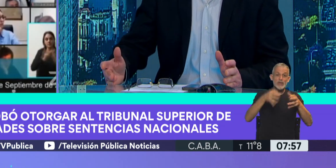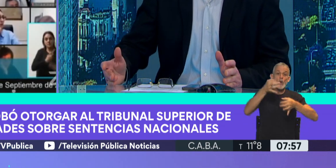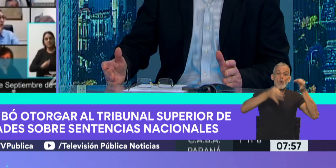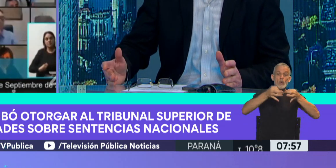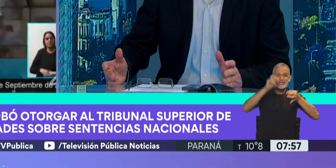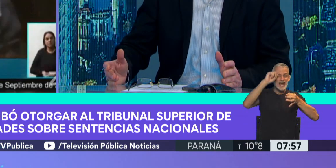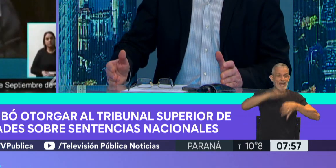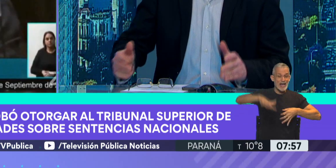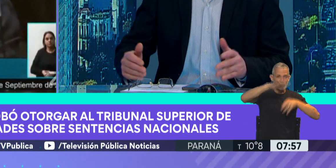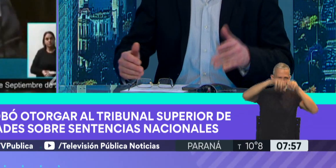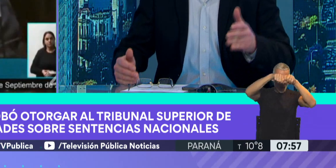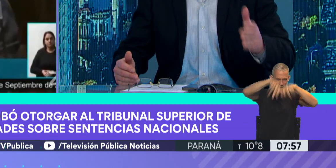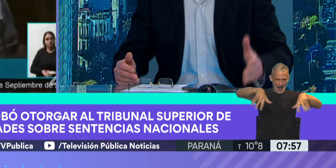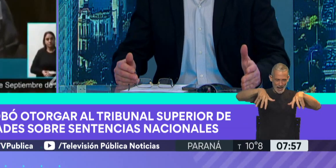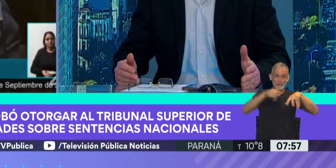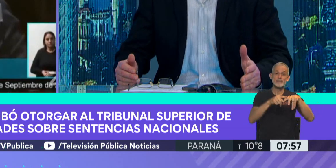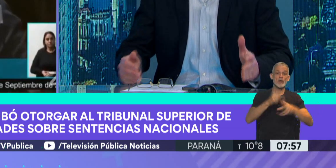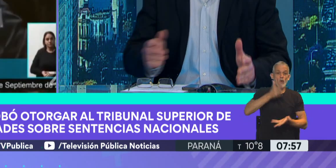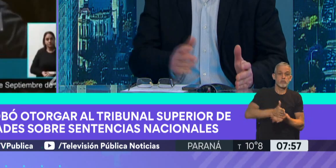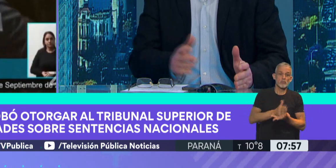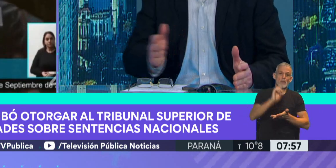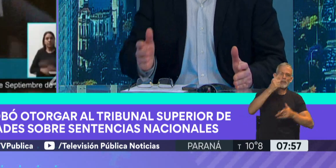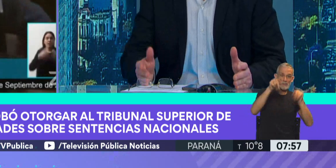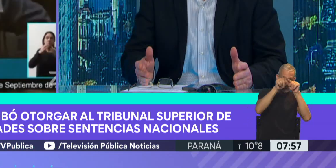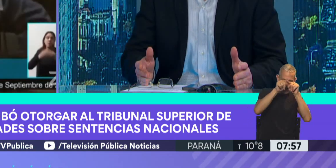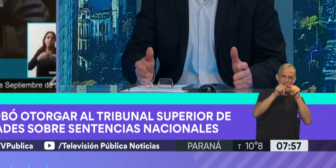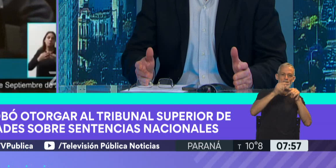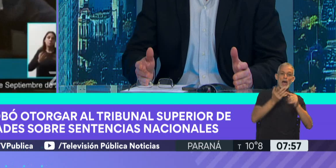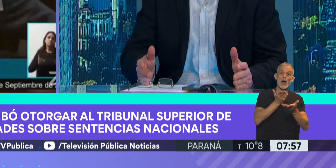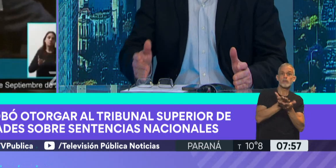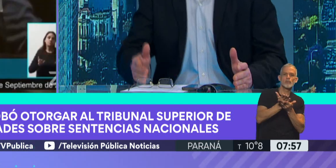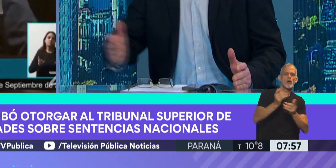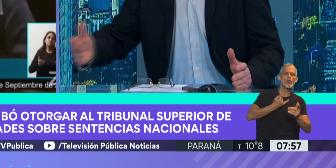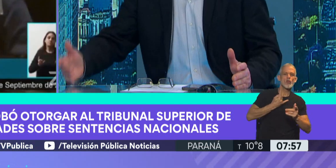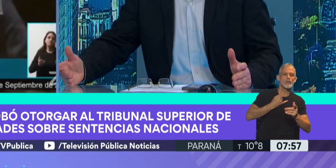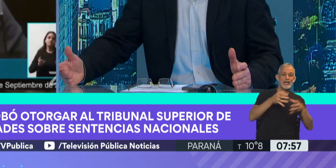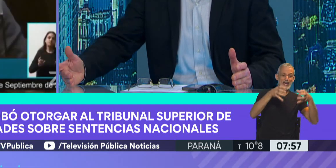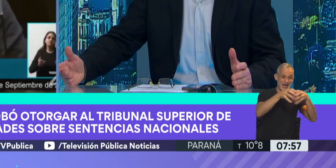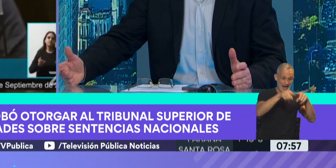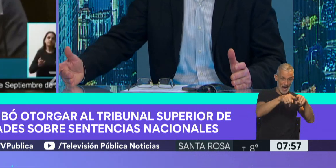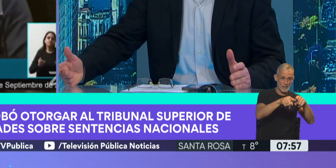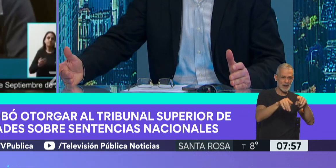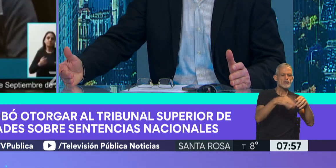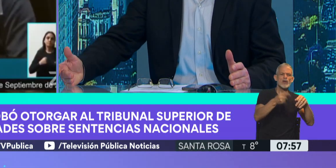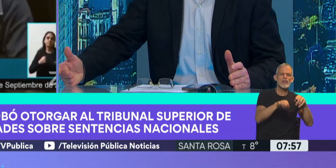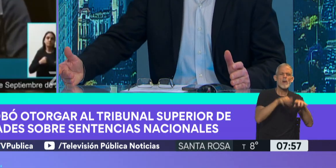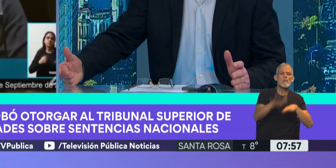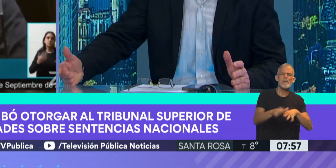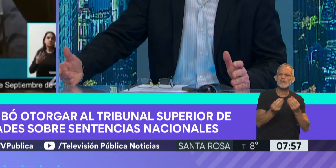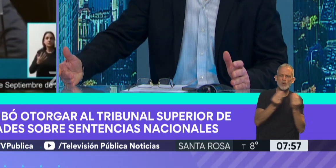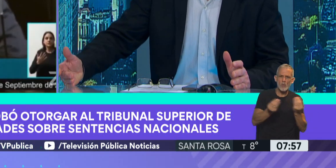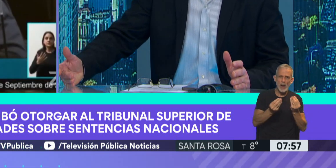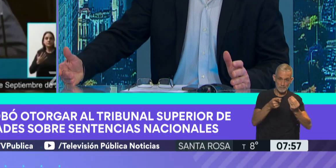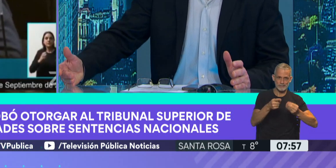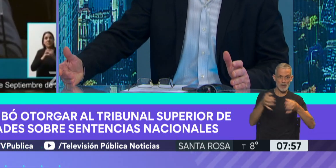en lo nacional. Una vez que sale un fallo de primera instancia, la apelación va ante la Cámara y el paso siguiente hasta ahora